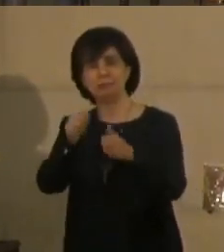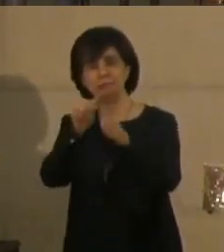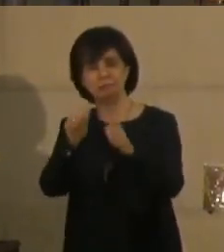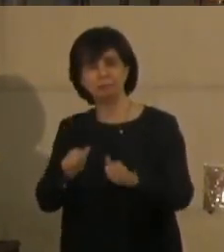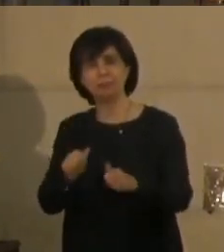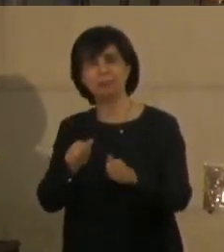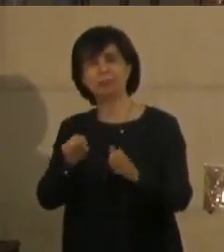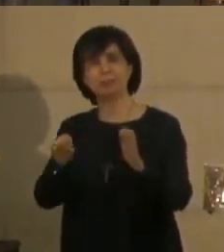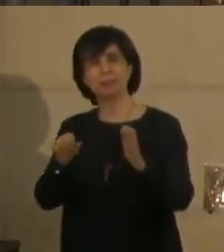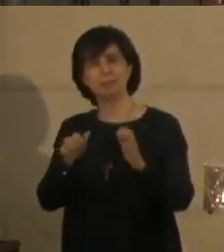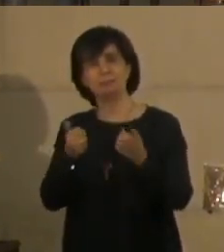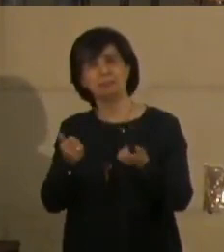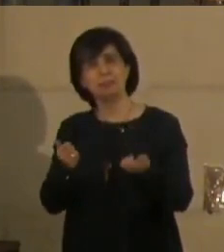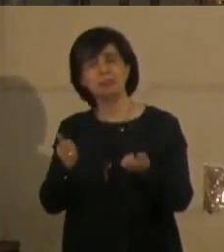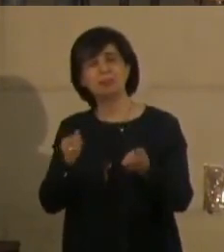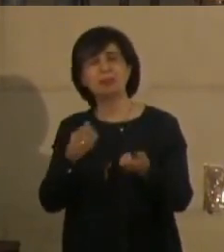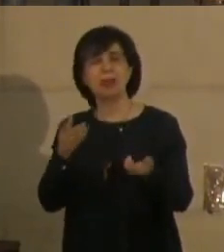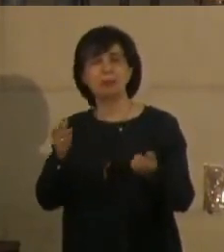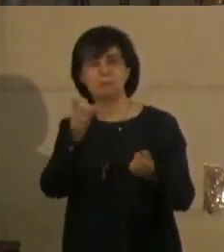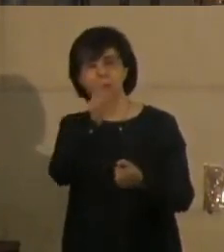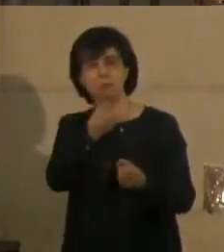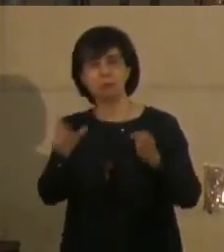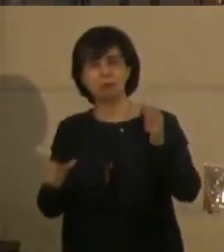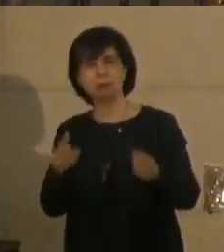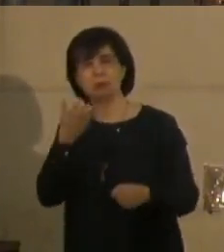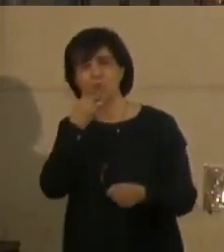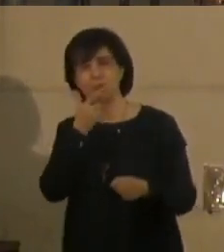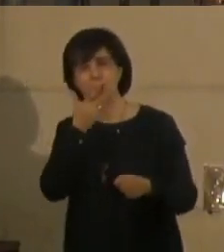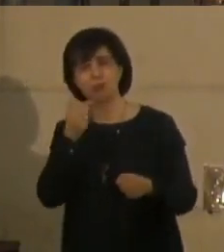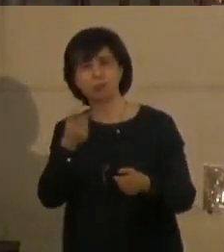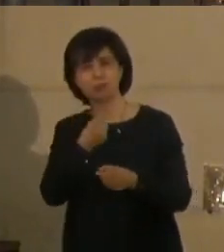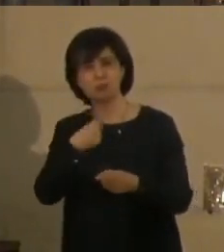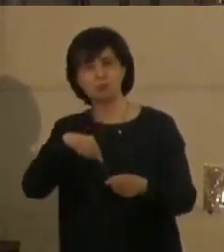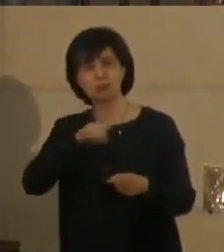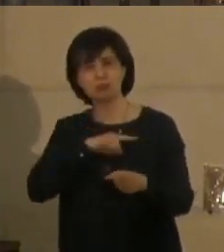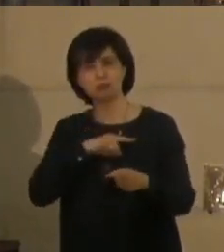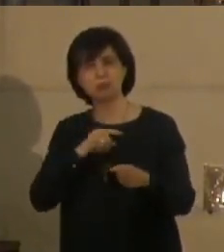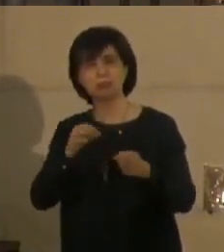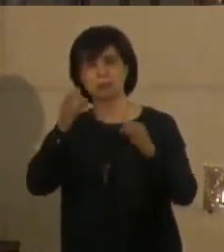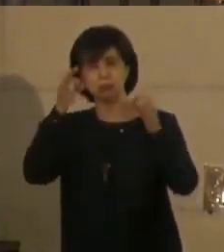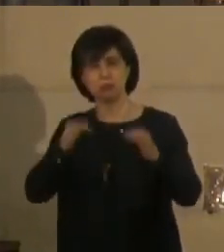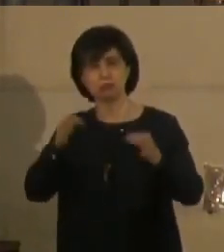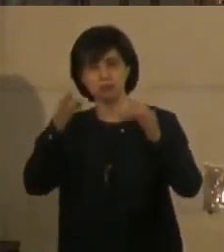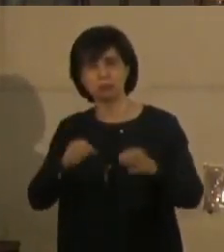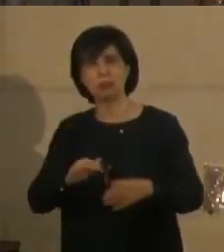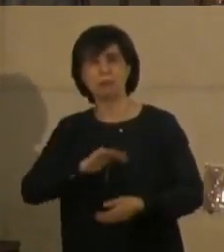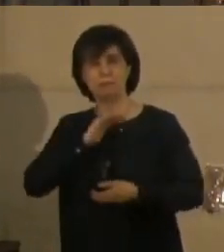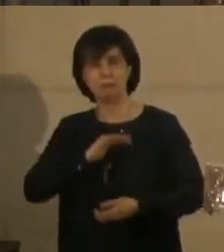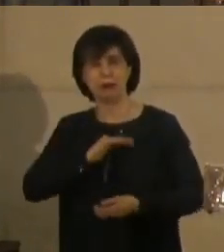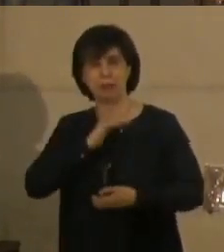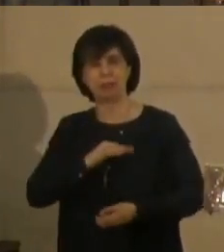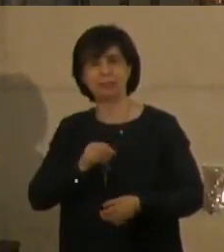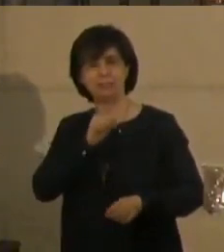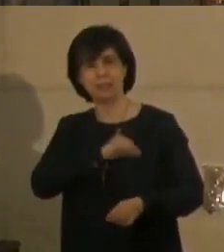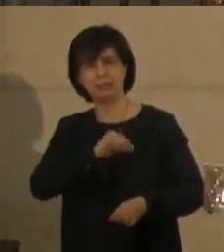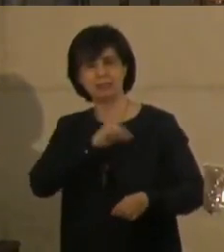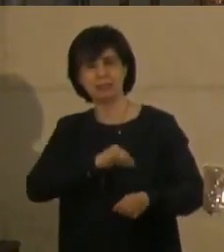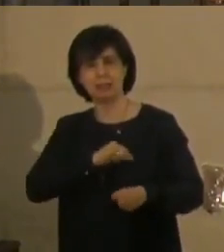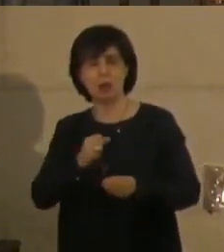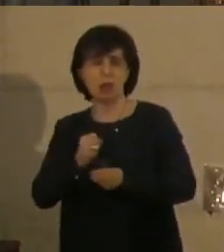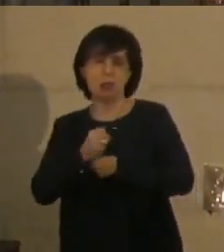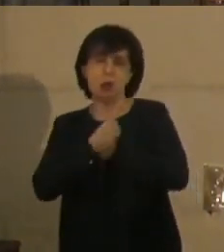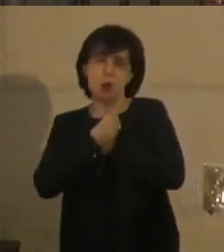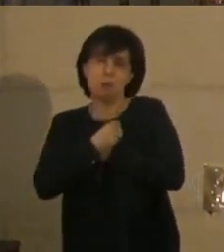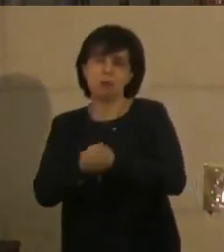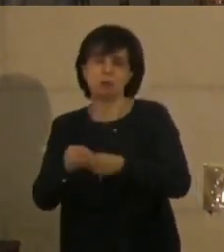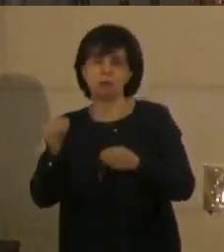ver mucha gente, algunos conocidos vuestros, que seguro que son capaces de sentir tal amor en